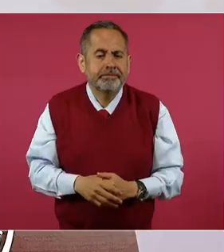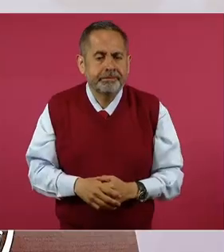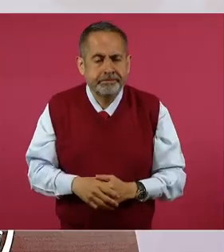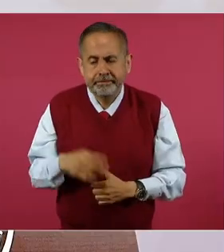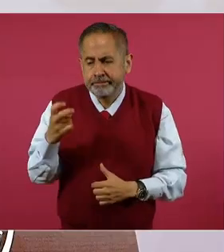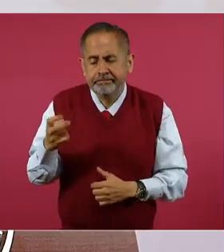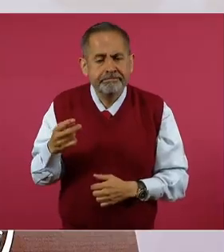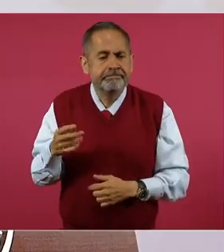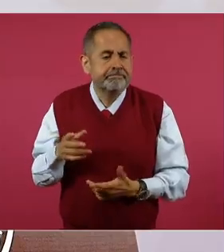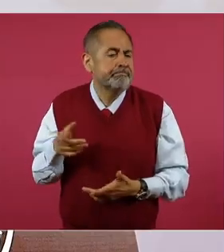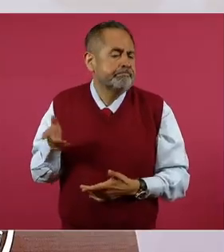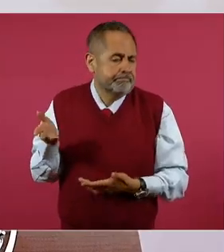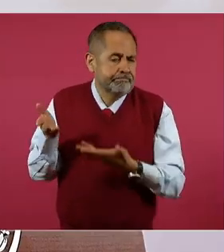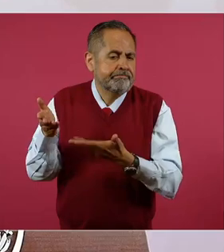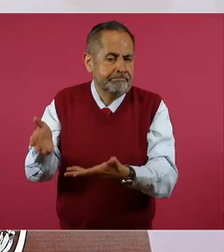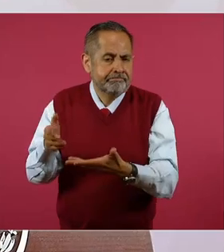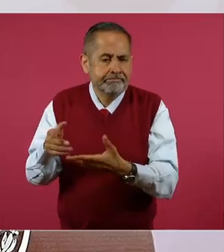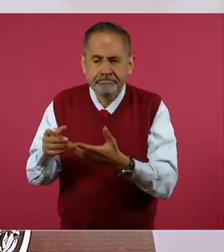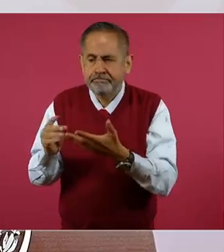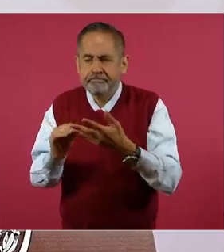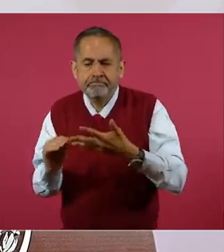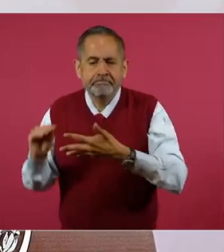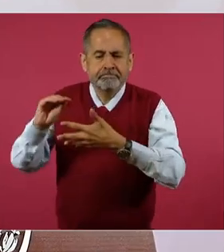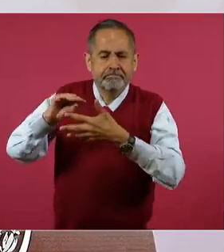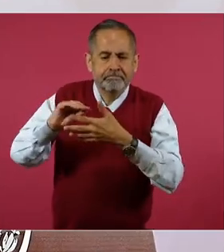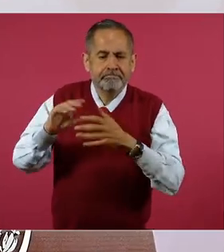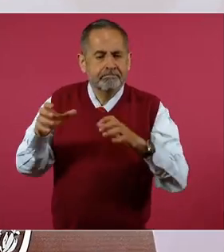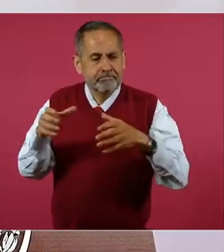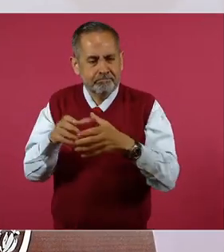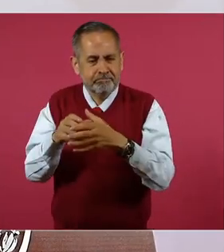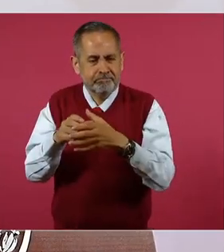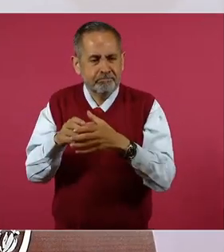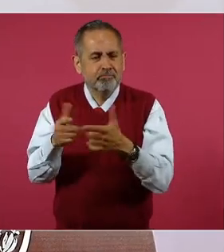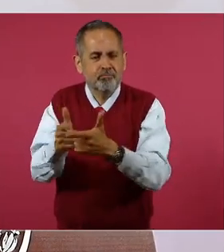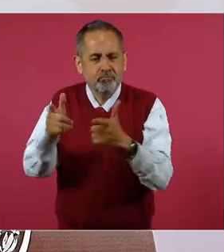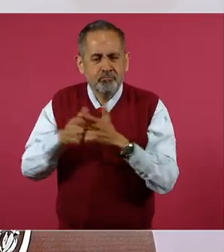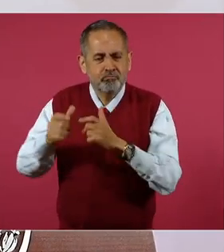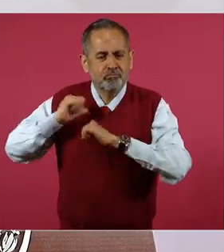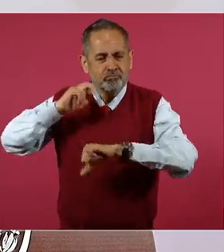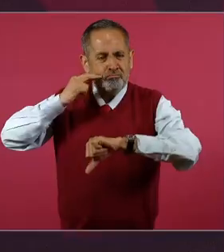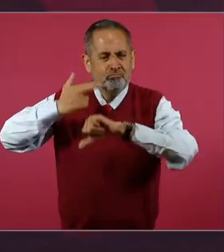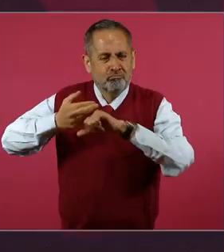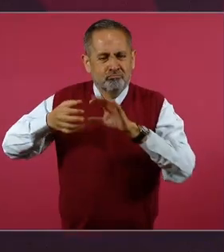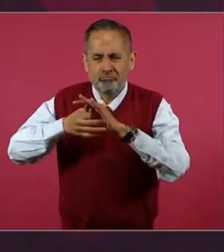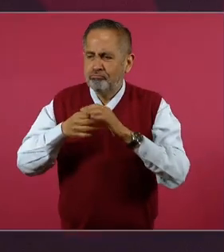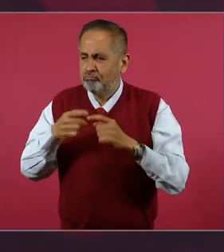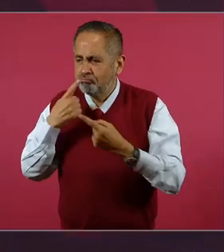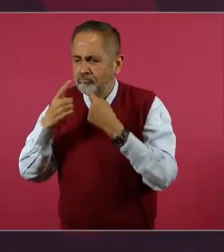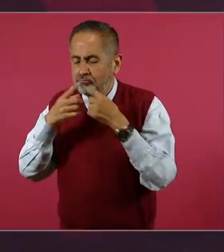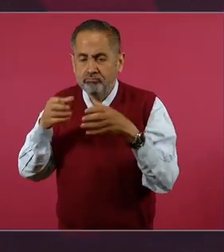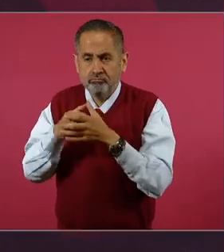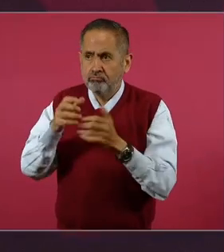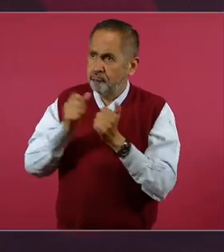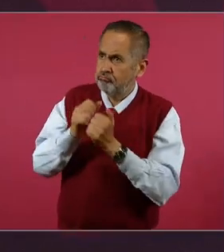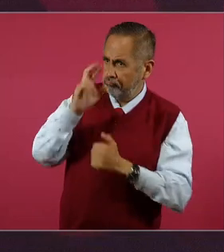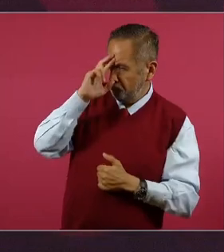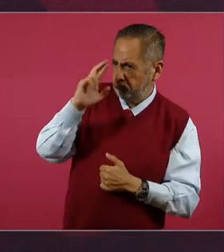Entonces pasan a ser del Consejo de Ancianos, y mucho respeto por ellos,